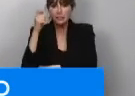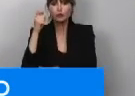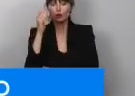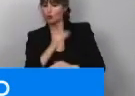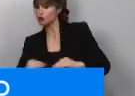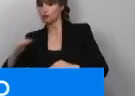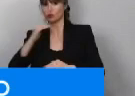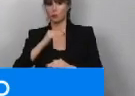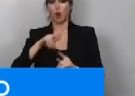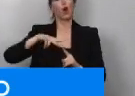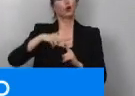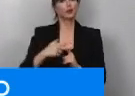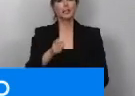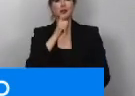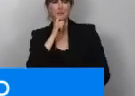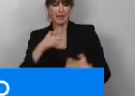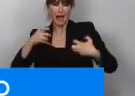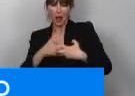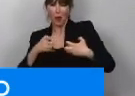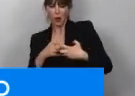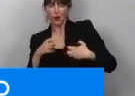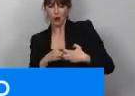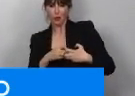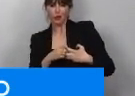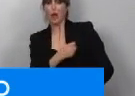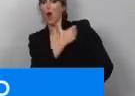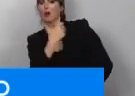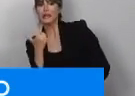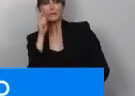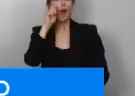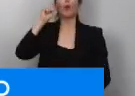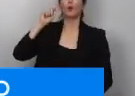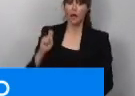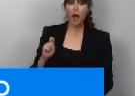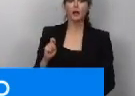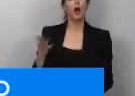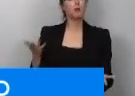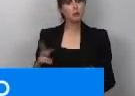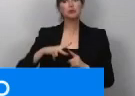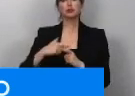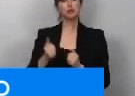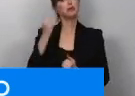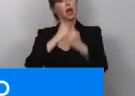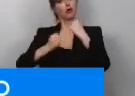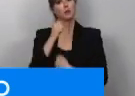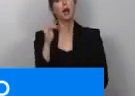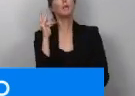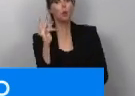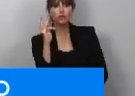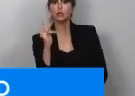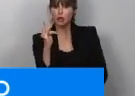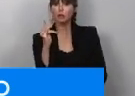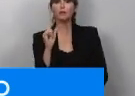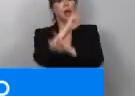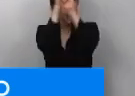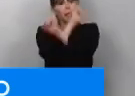contexto geopolítico que sufrimos con guerras en Oriente medio y en Ucrania vive un muy buen momento económico y respira